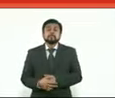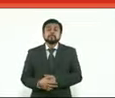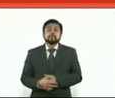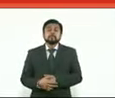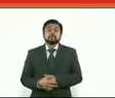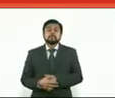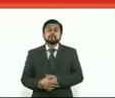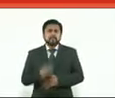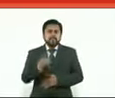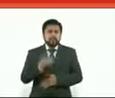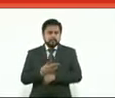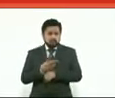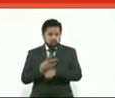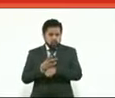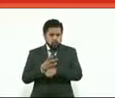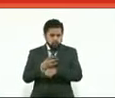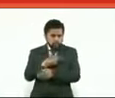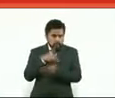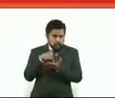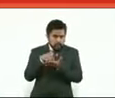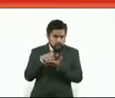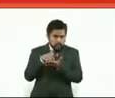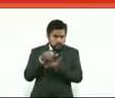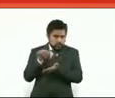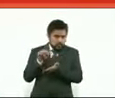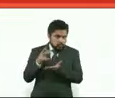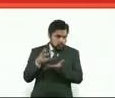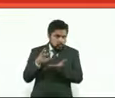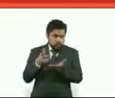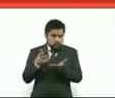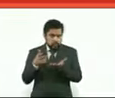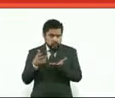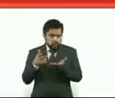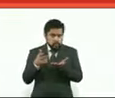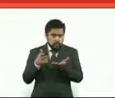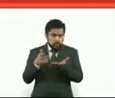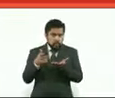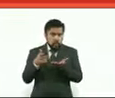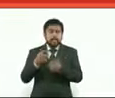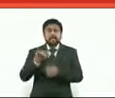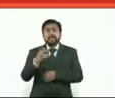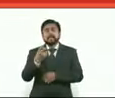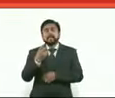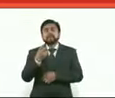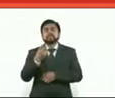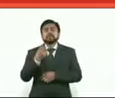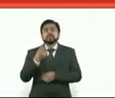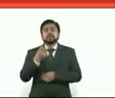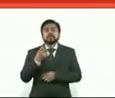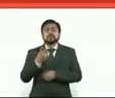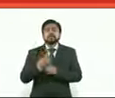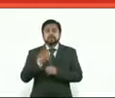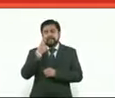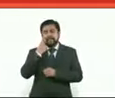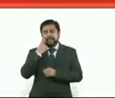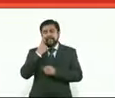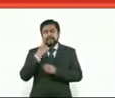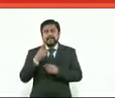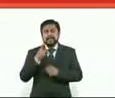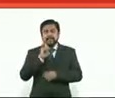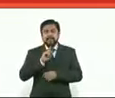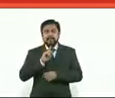esa es la segunda posición, ¿verdad? O sea que no estaba en el segundo lugar entonces la mexicana. Exactamente, debería estar en el tercero porque viene por